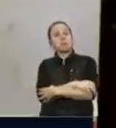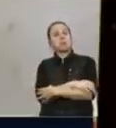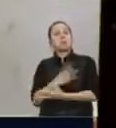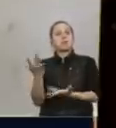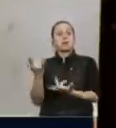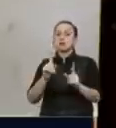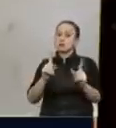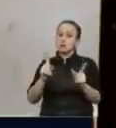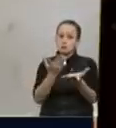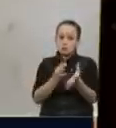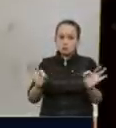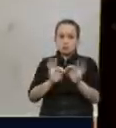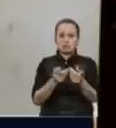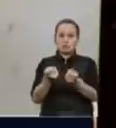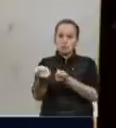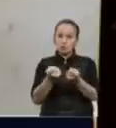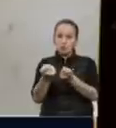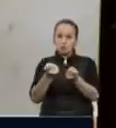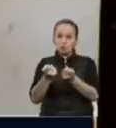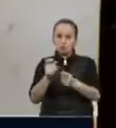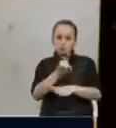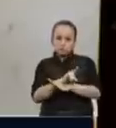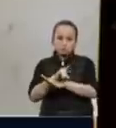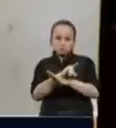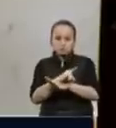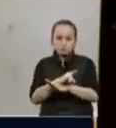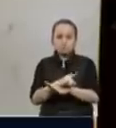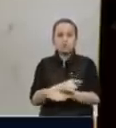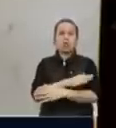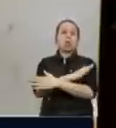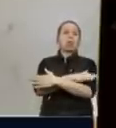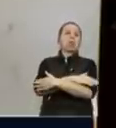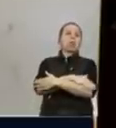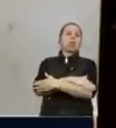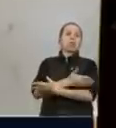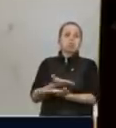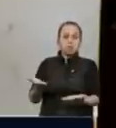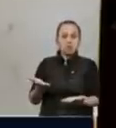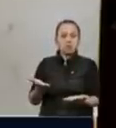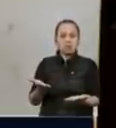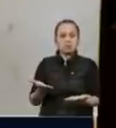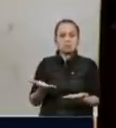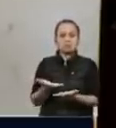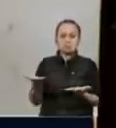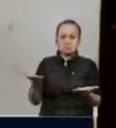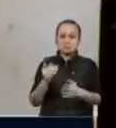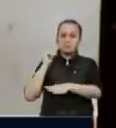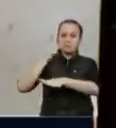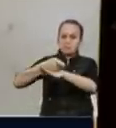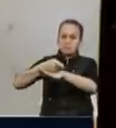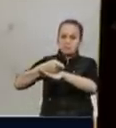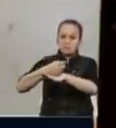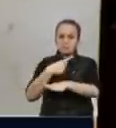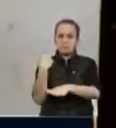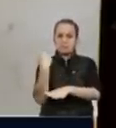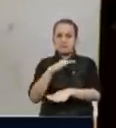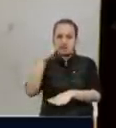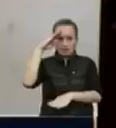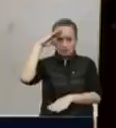cruzados. Y menos de brazos cruzados cuando le da esta otra instrucción a todos sus